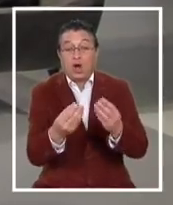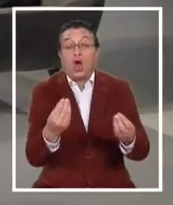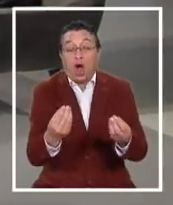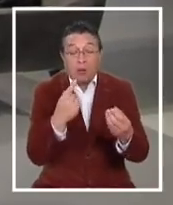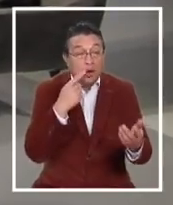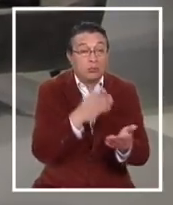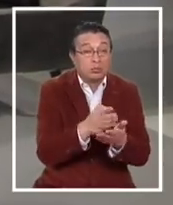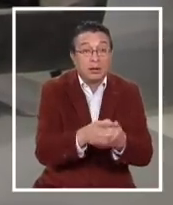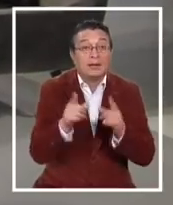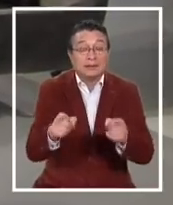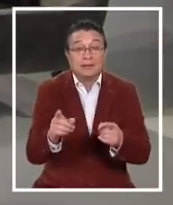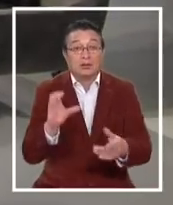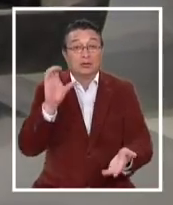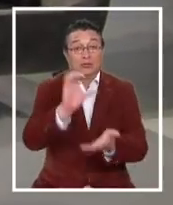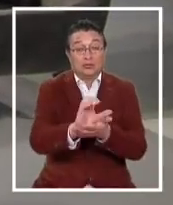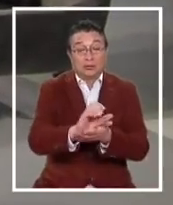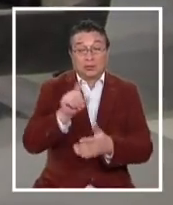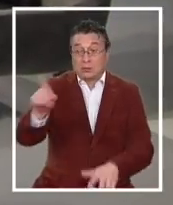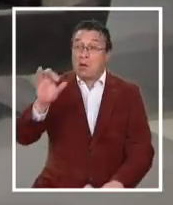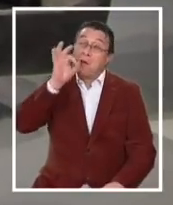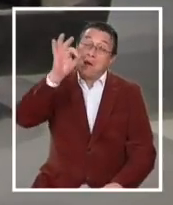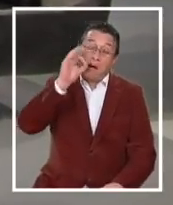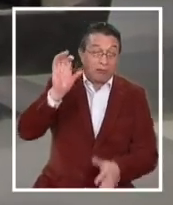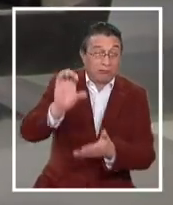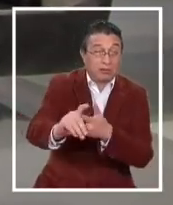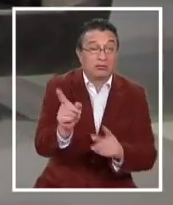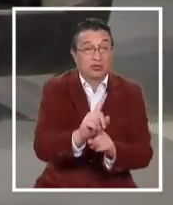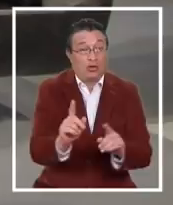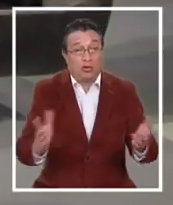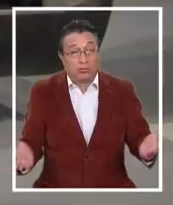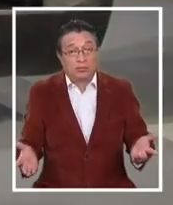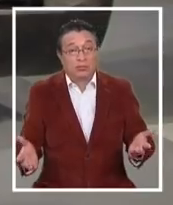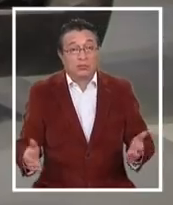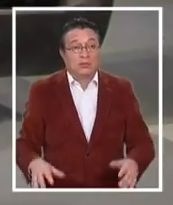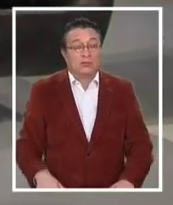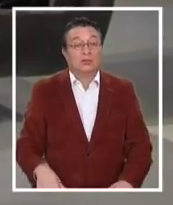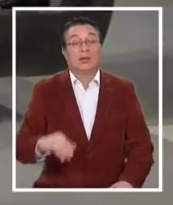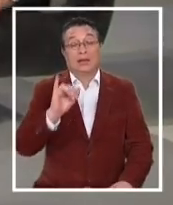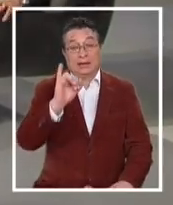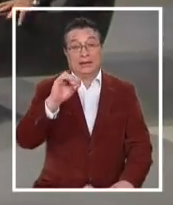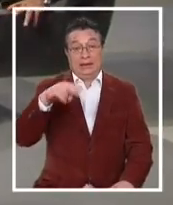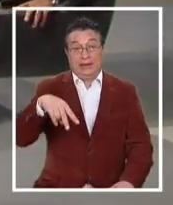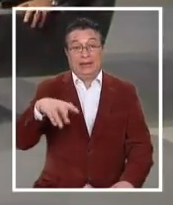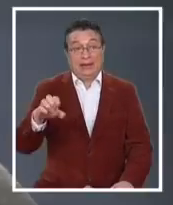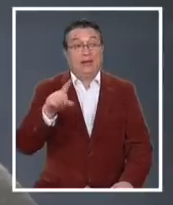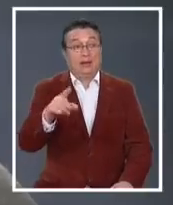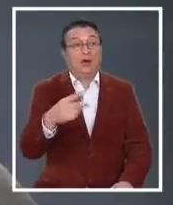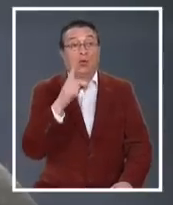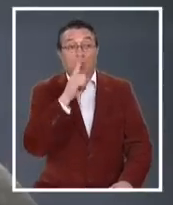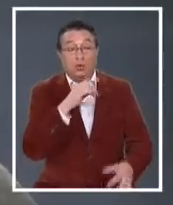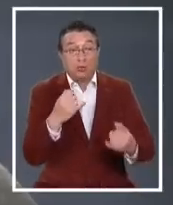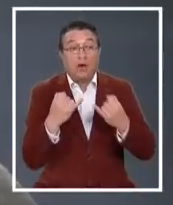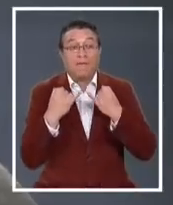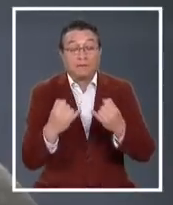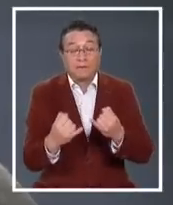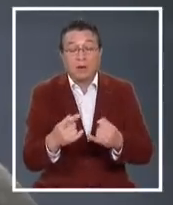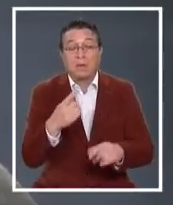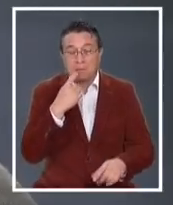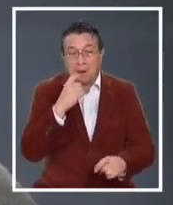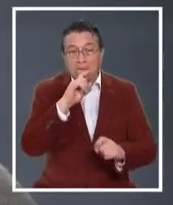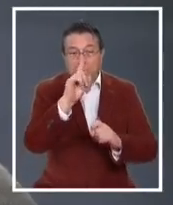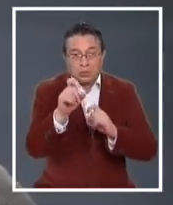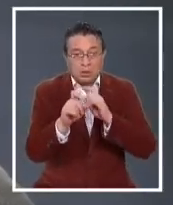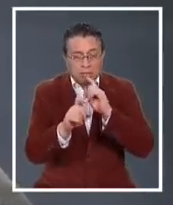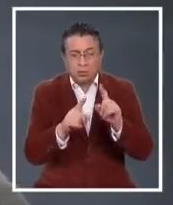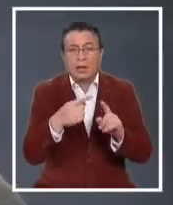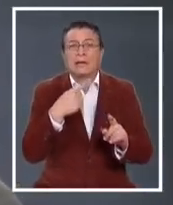eso, pero esta plata no es para Luxich. No, está más o menos claro. Pero Francisco, el INE, en sus últimos datos, incluyó unas preguntas que son